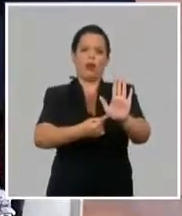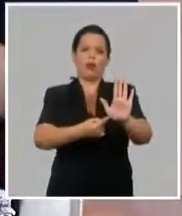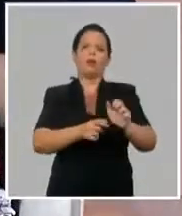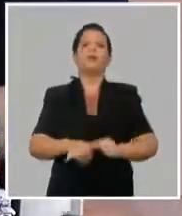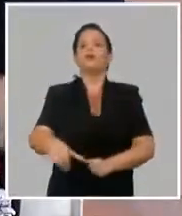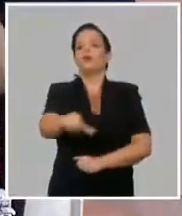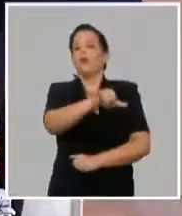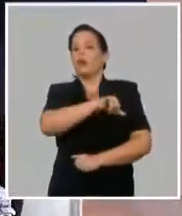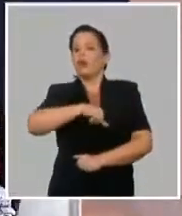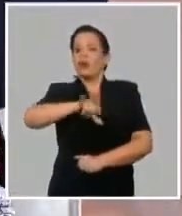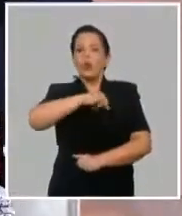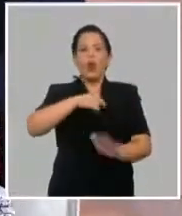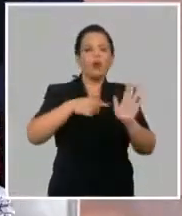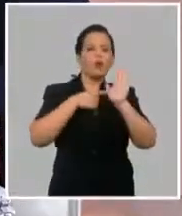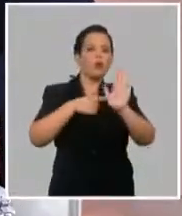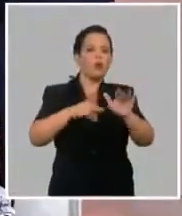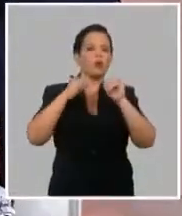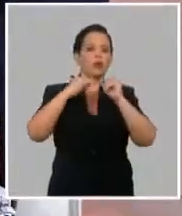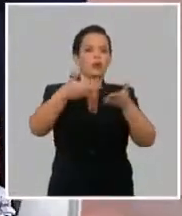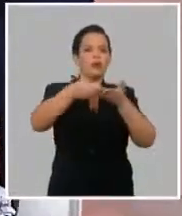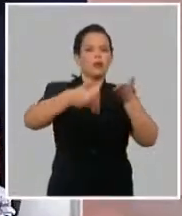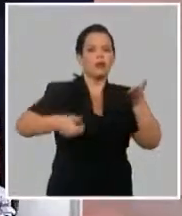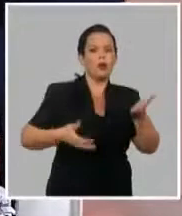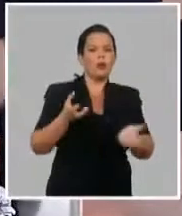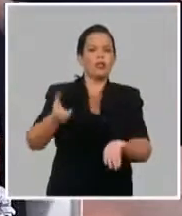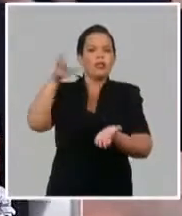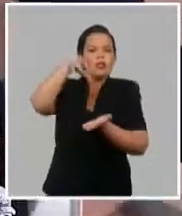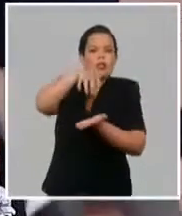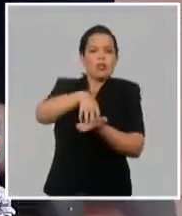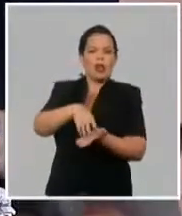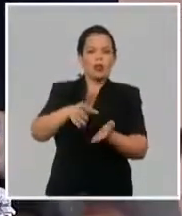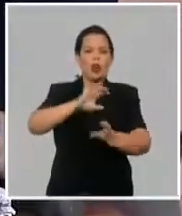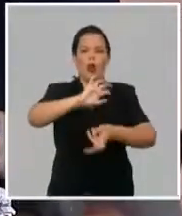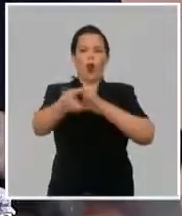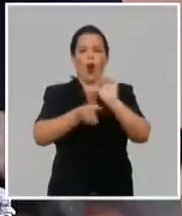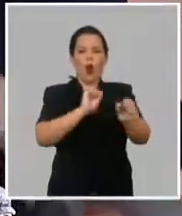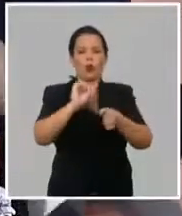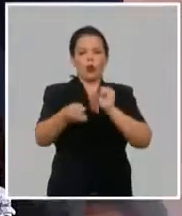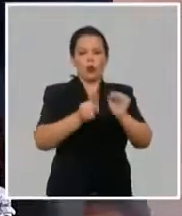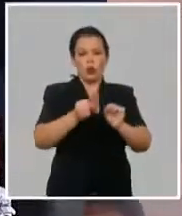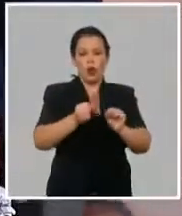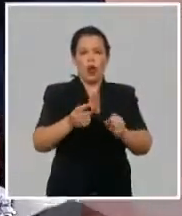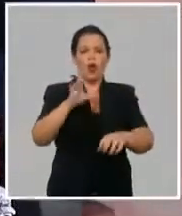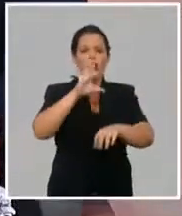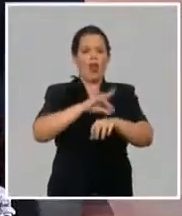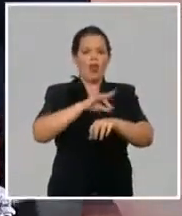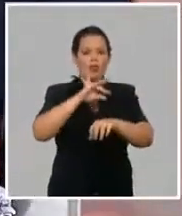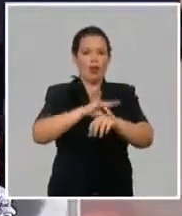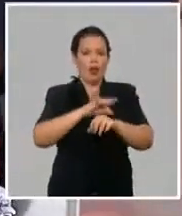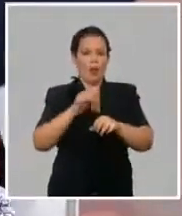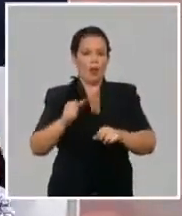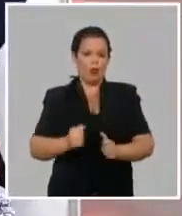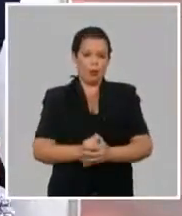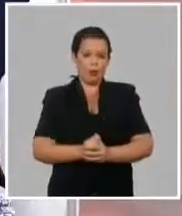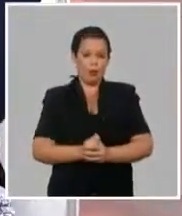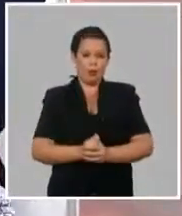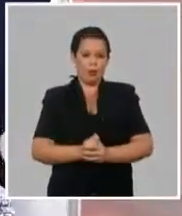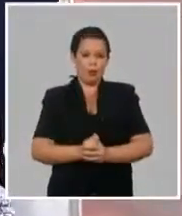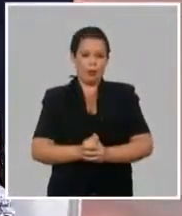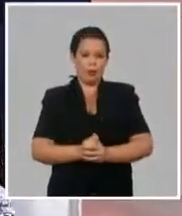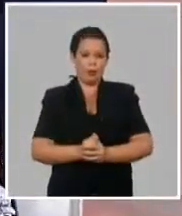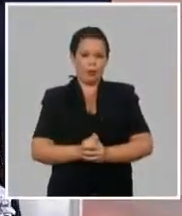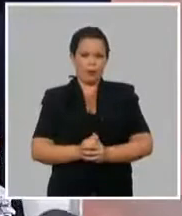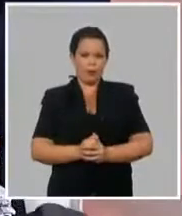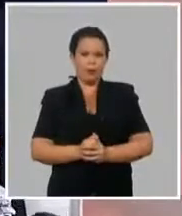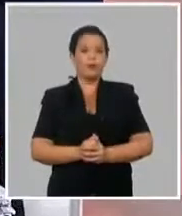del cis y del centro de control de enfermedad todo esto ha ocurrido en las últimas semanas y no ocurrió al menos lo que fue durante